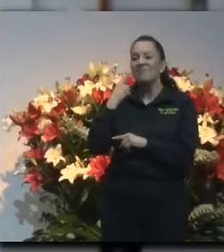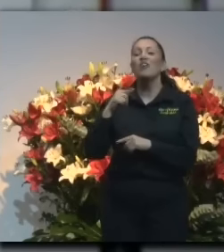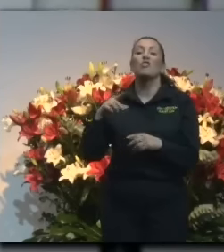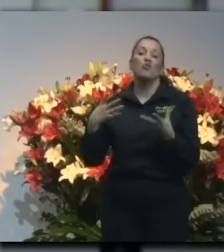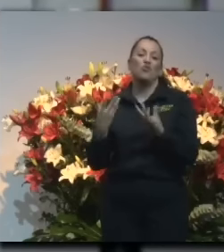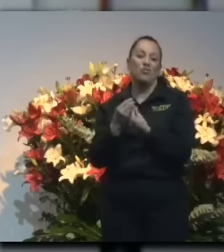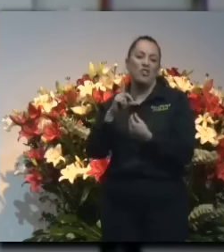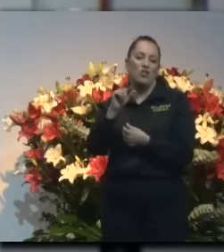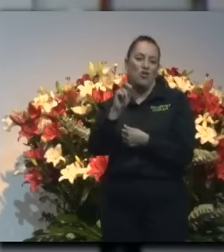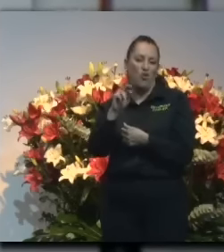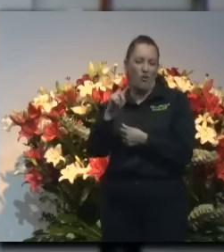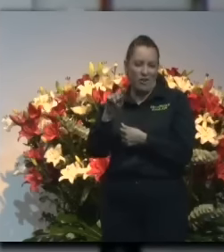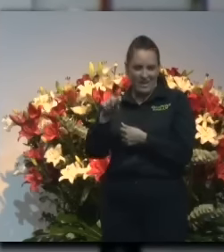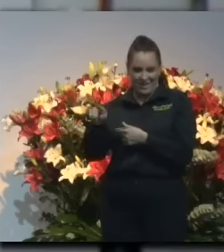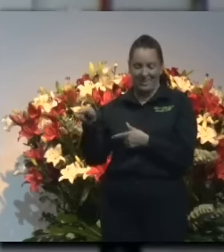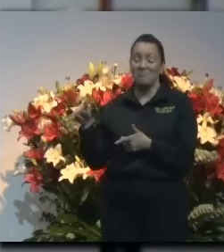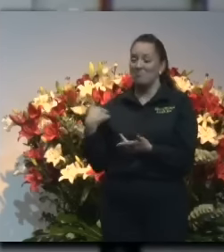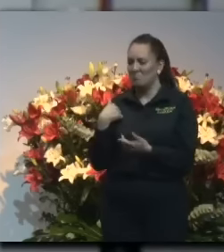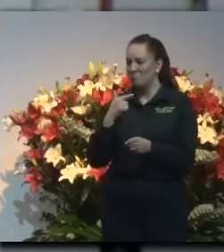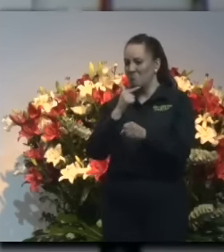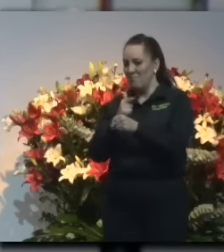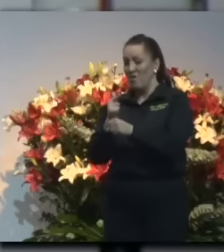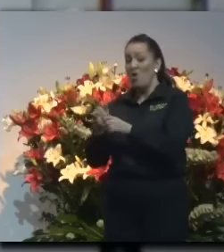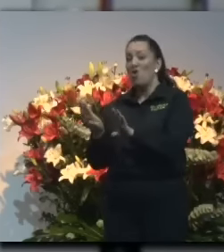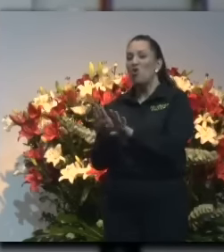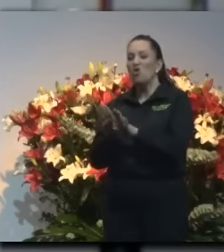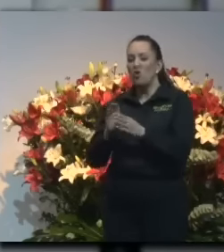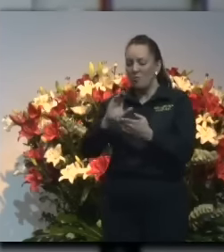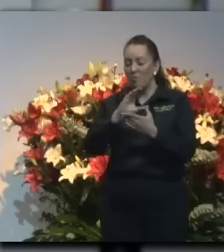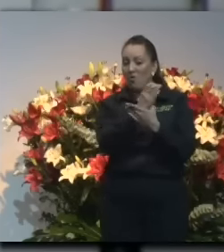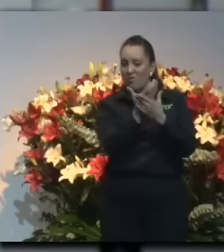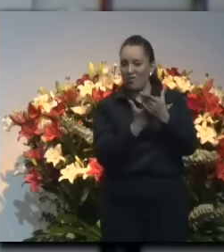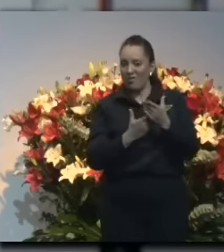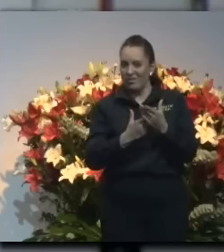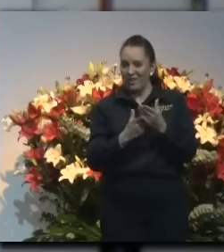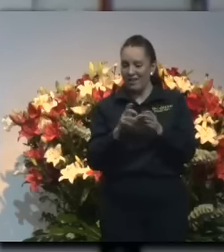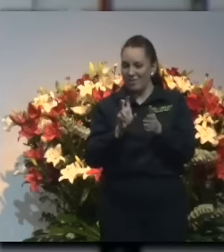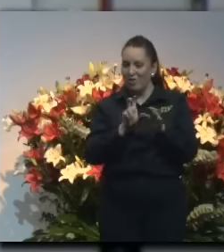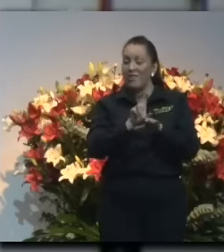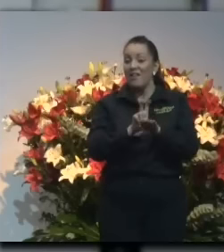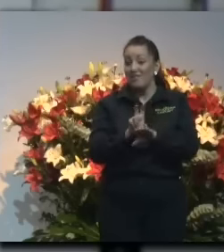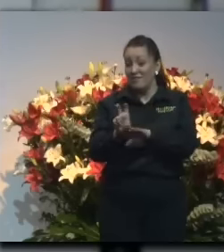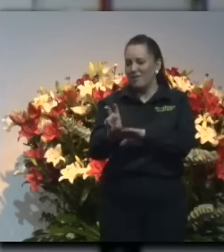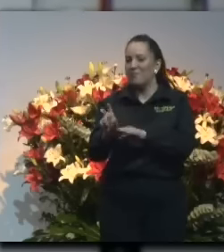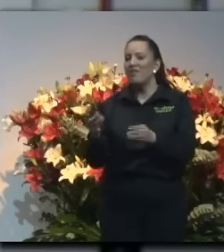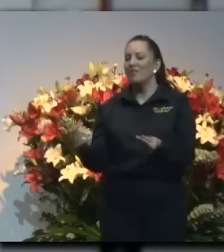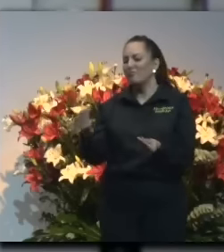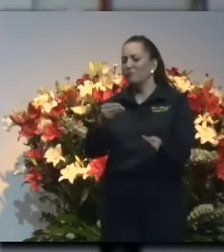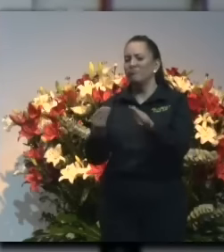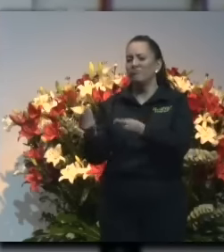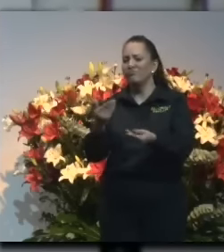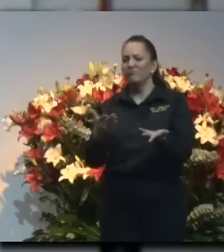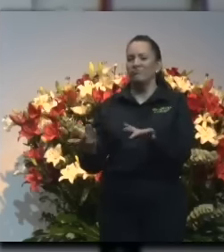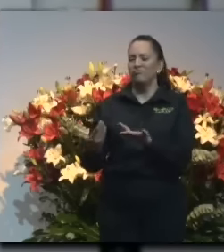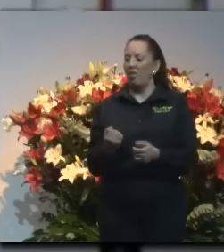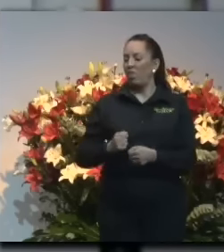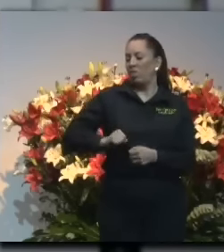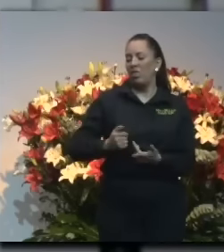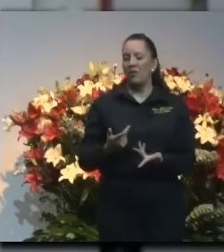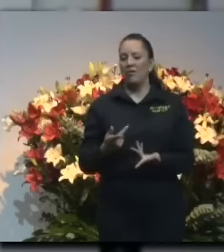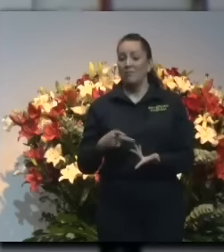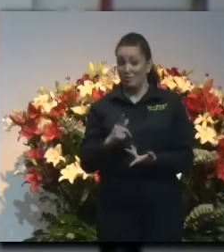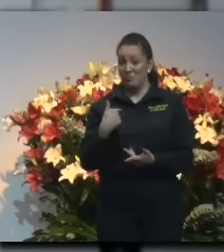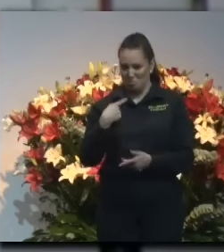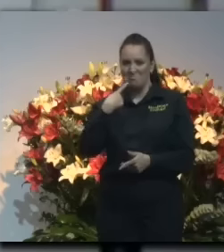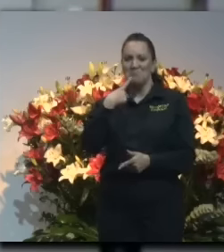están burlando, de cómo se reparten los contratos del Tren Maya. Yo ya presenté la denuncia penal, pero ahí es a donde unos por otros.